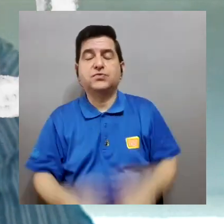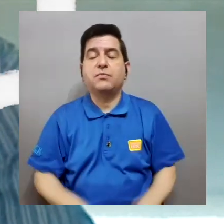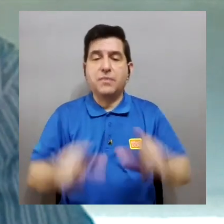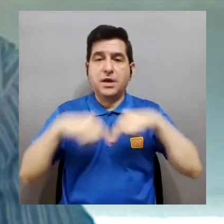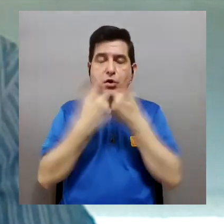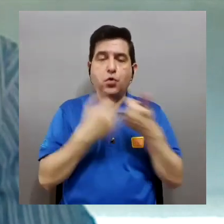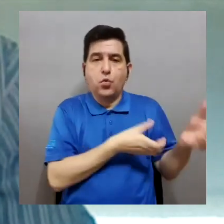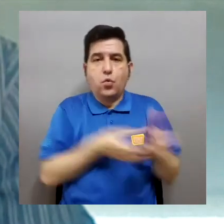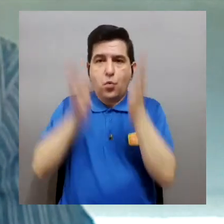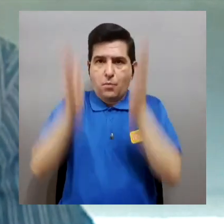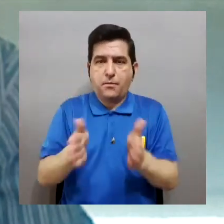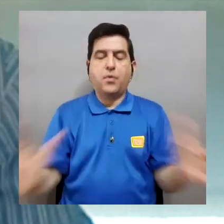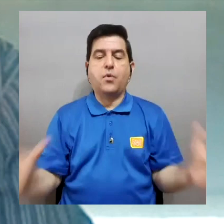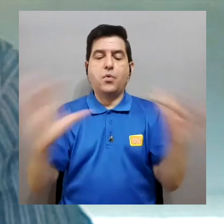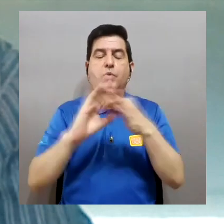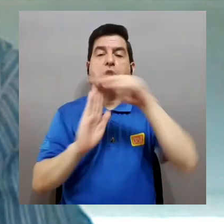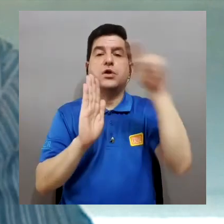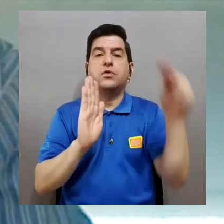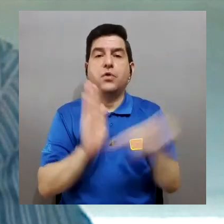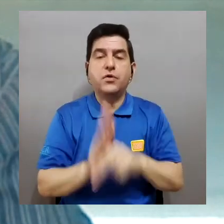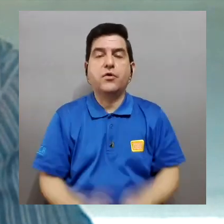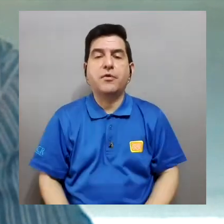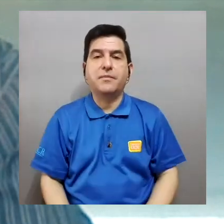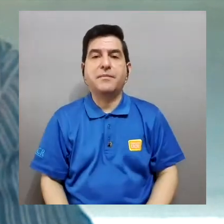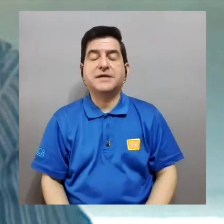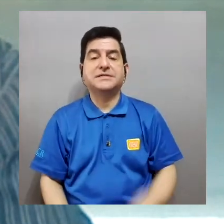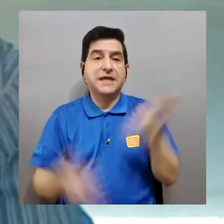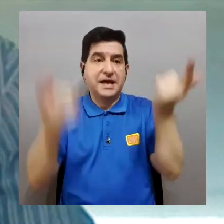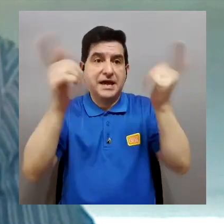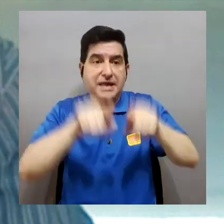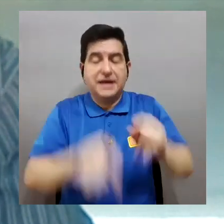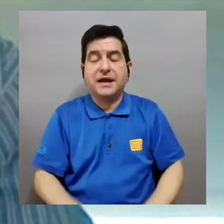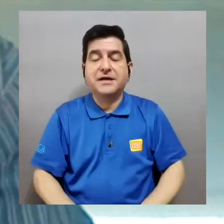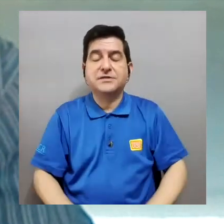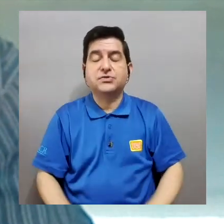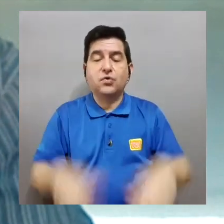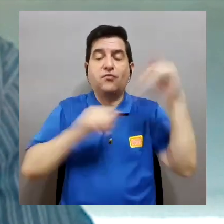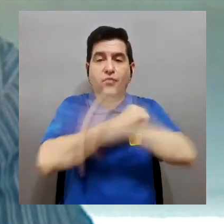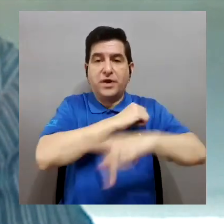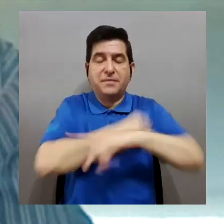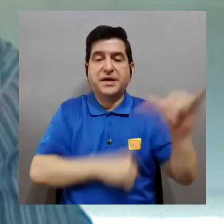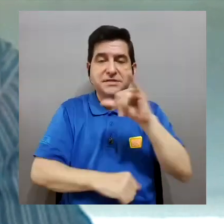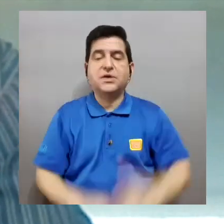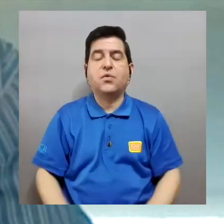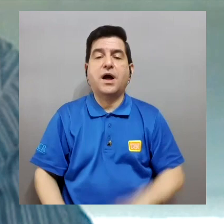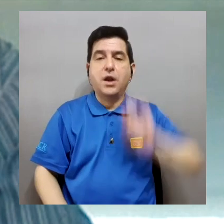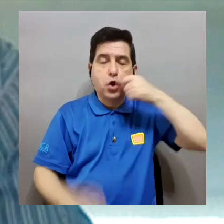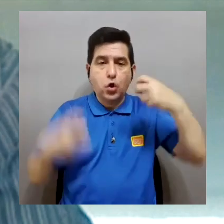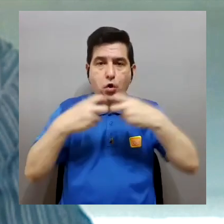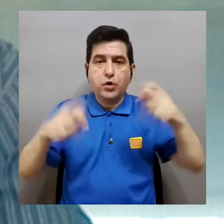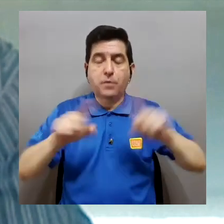de Bomberos y está asociado a normas de la NFPA. Igualmente el código eléctrico. Sin embargo, un